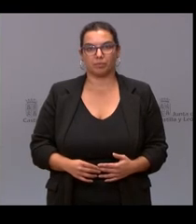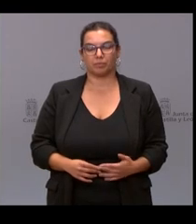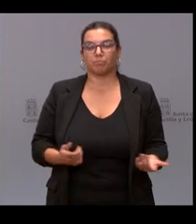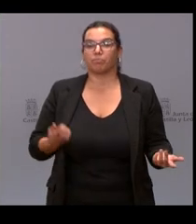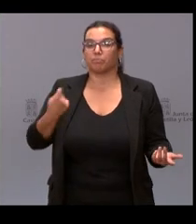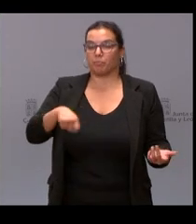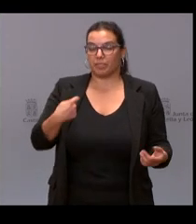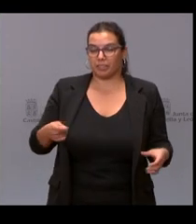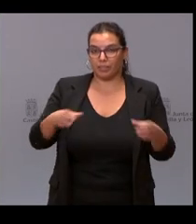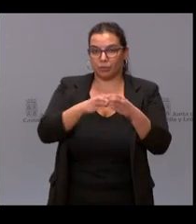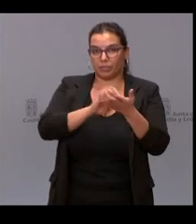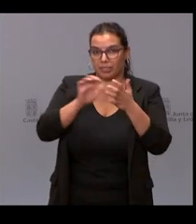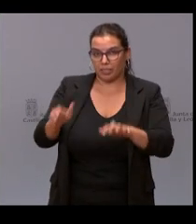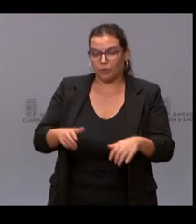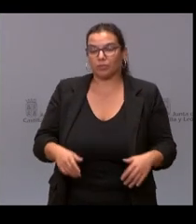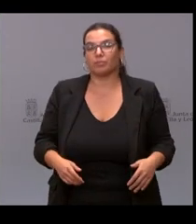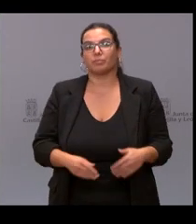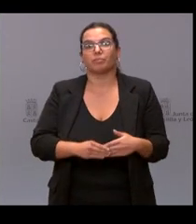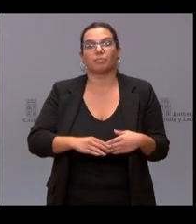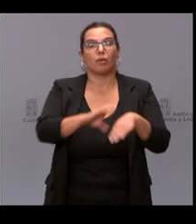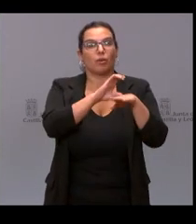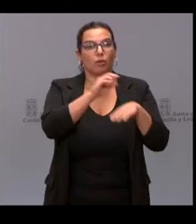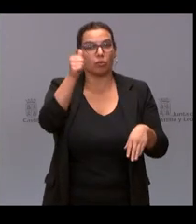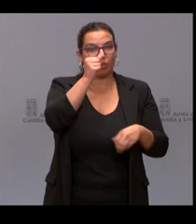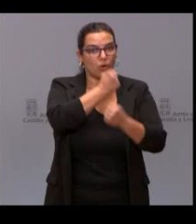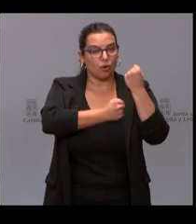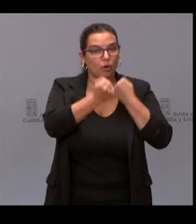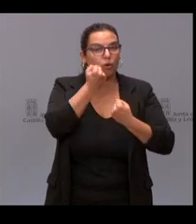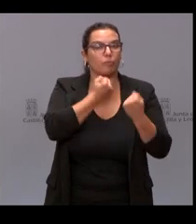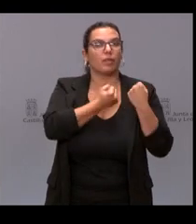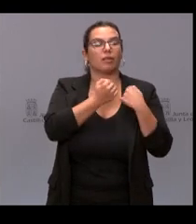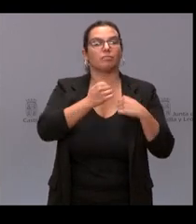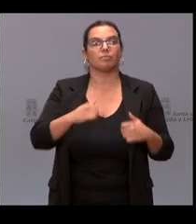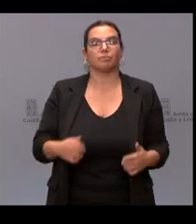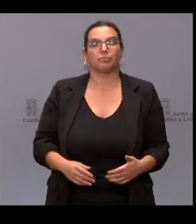Presidente de la Junta de Castilla y León, consejero de Economía,